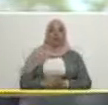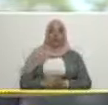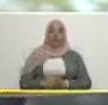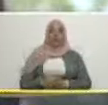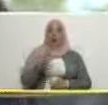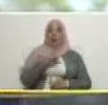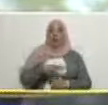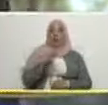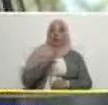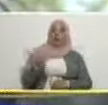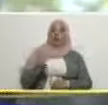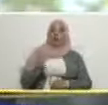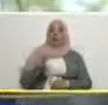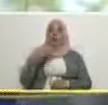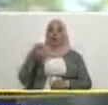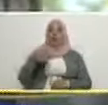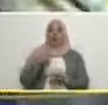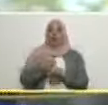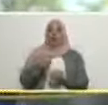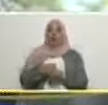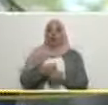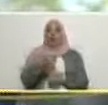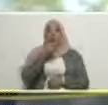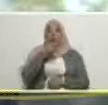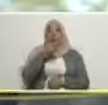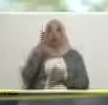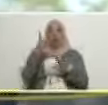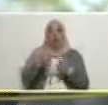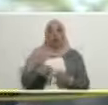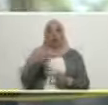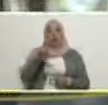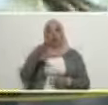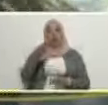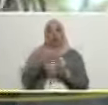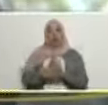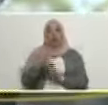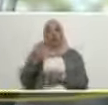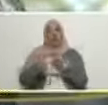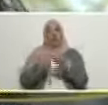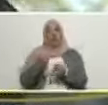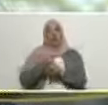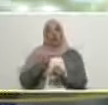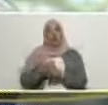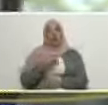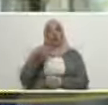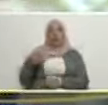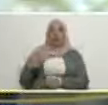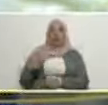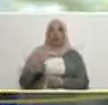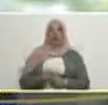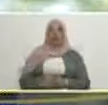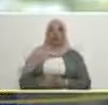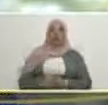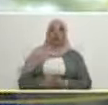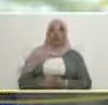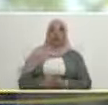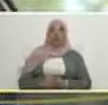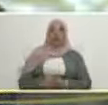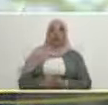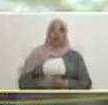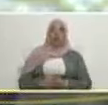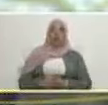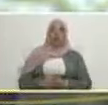la misión, siempre es necesario esas luquitas, ¿no? Las lucas para seguir creciendo, para seguir avanzando, y